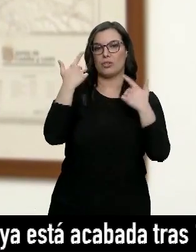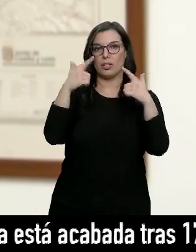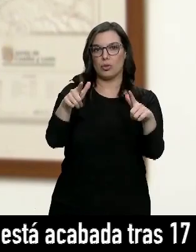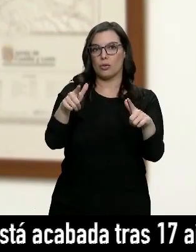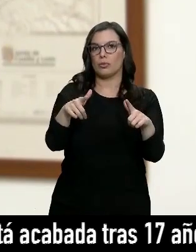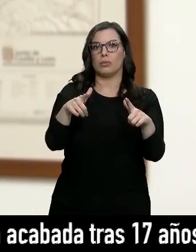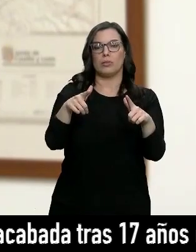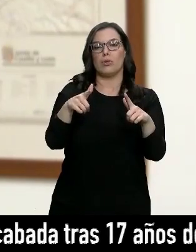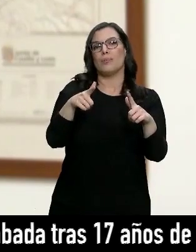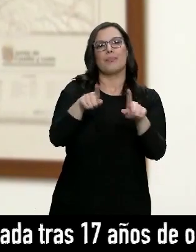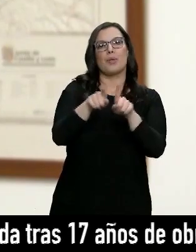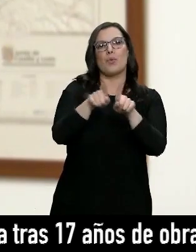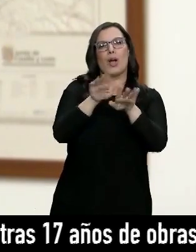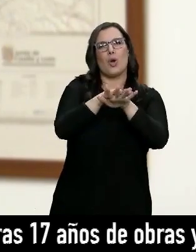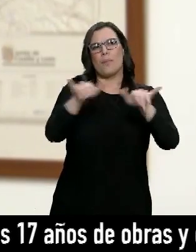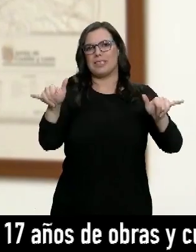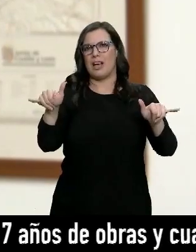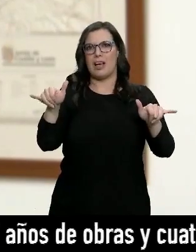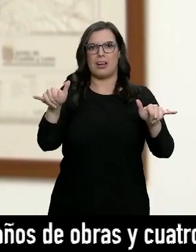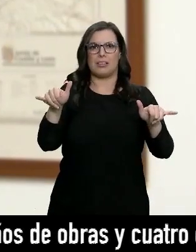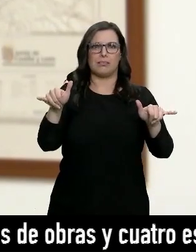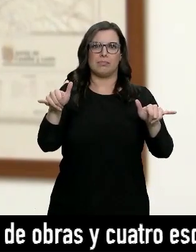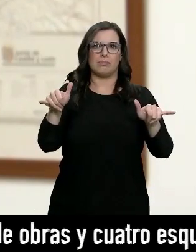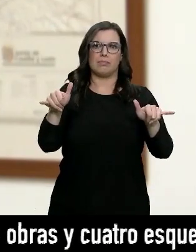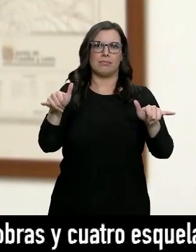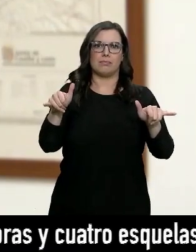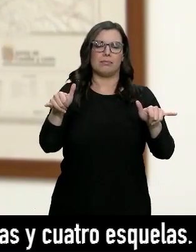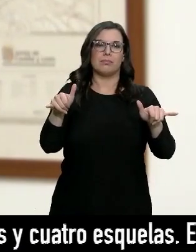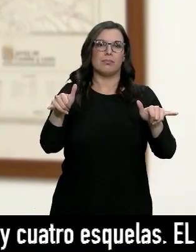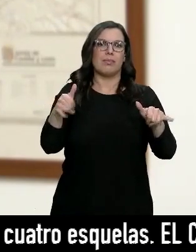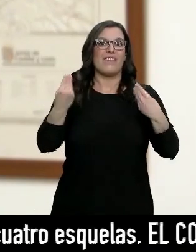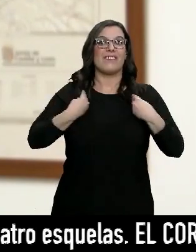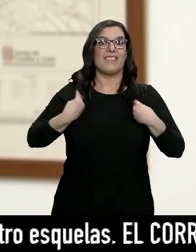hay nada que compense las vidas humanas que están en riesgo.